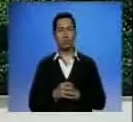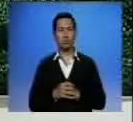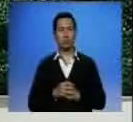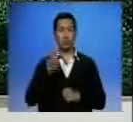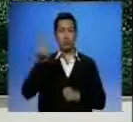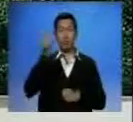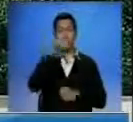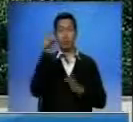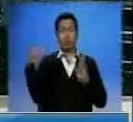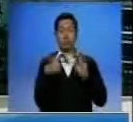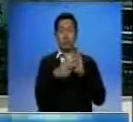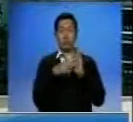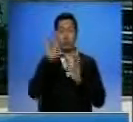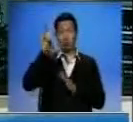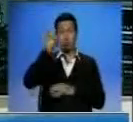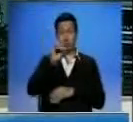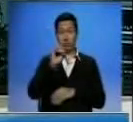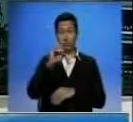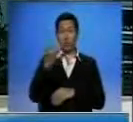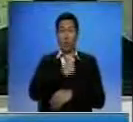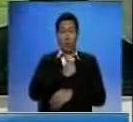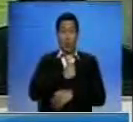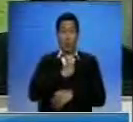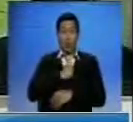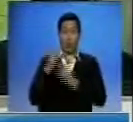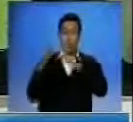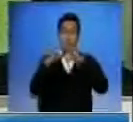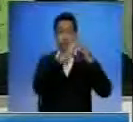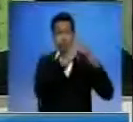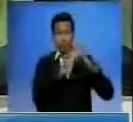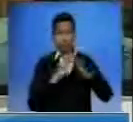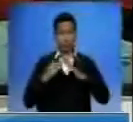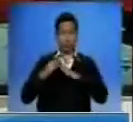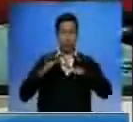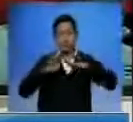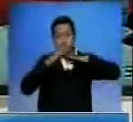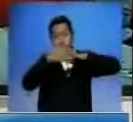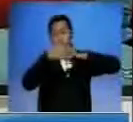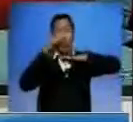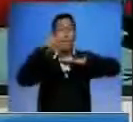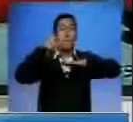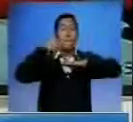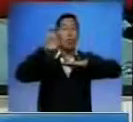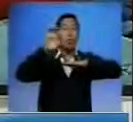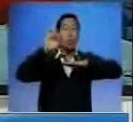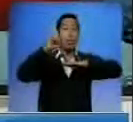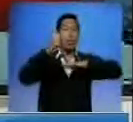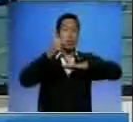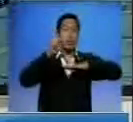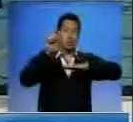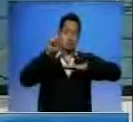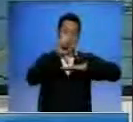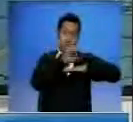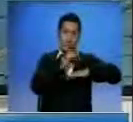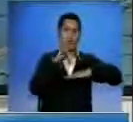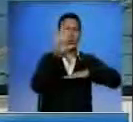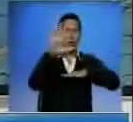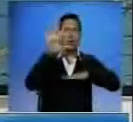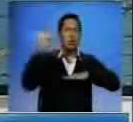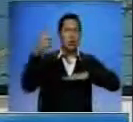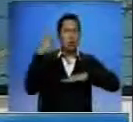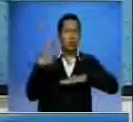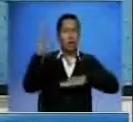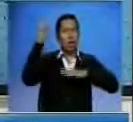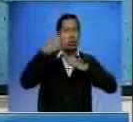Y 22.070 propietarios de predios ubicados en La Puntilla deberán pagar más de 55 millones de dólares por la